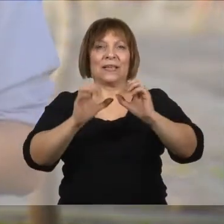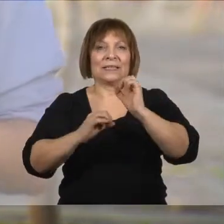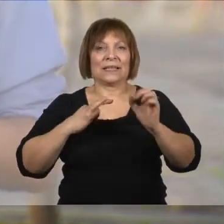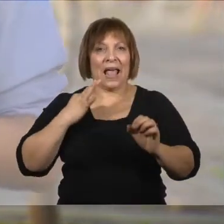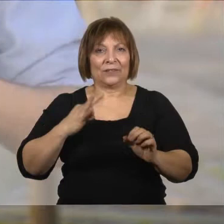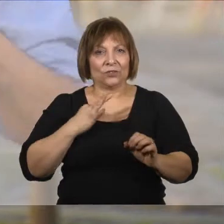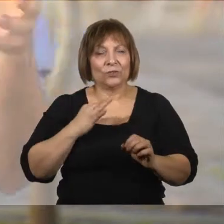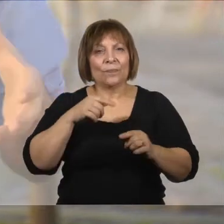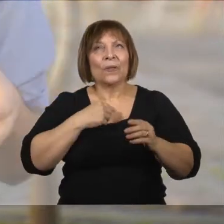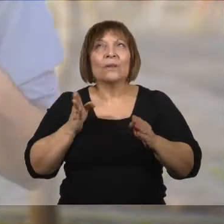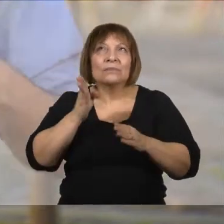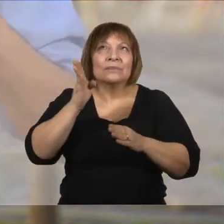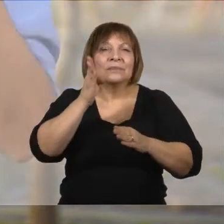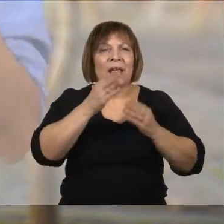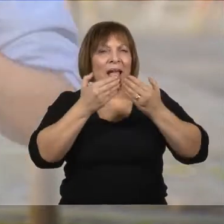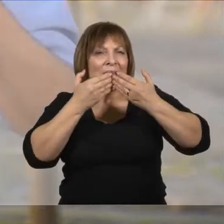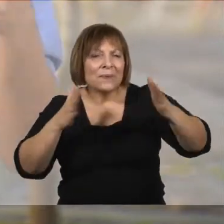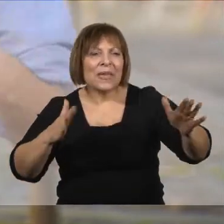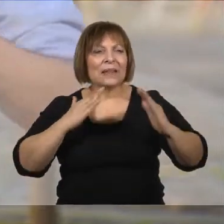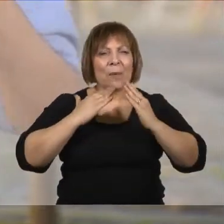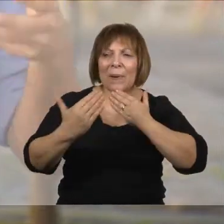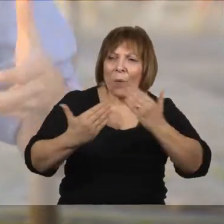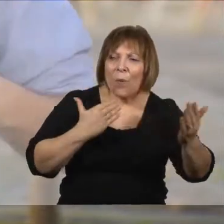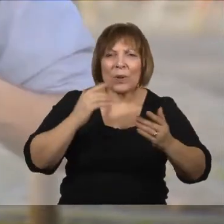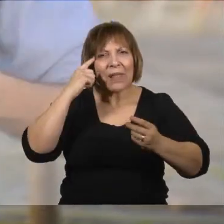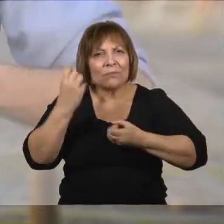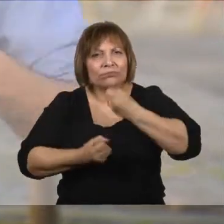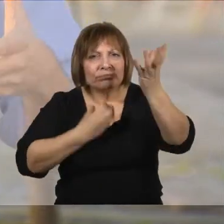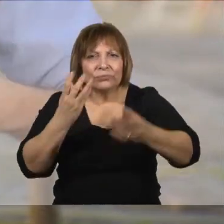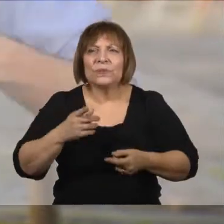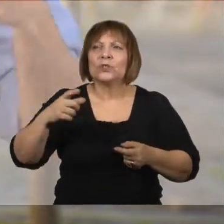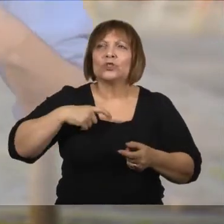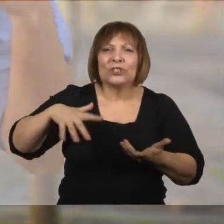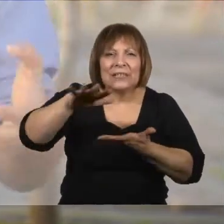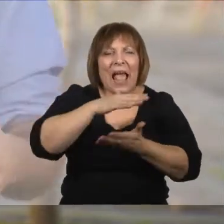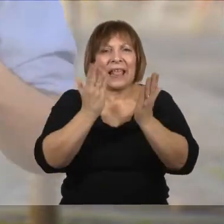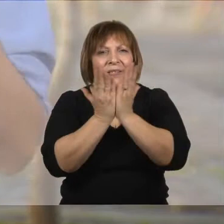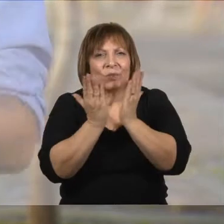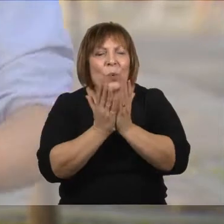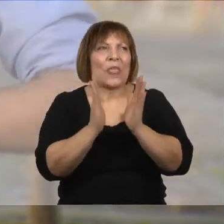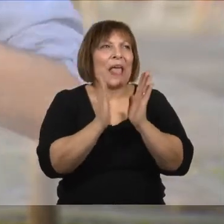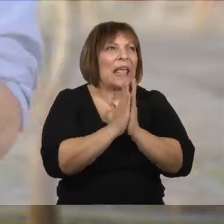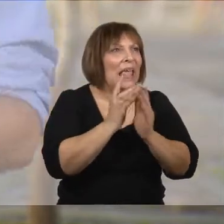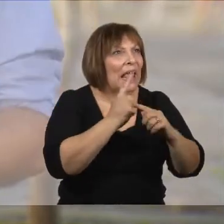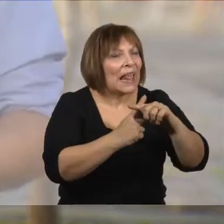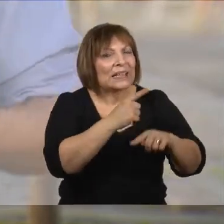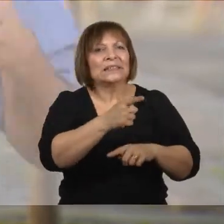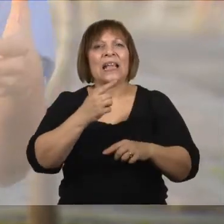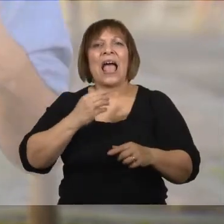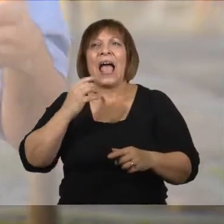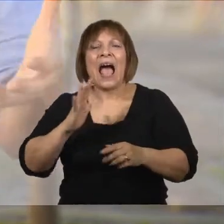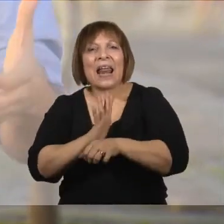años. Recorrimos el país, hicimos una consulta abierta, plural, donde participaron organizaciones sociales, estudiantiles,